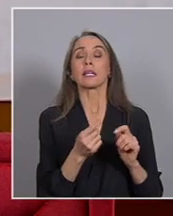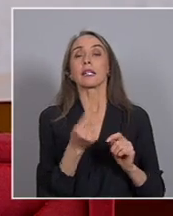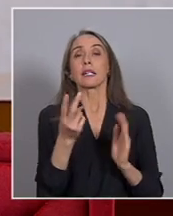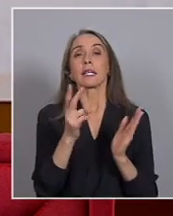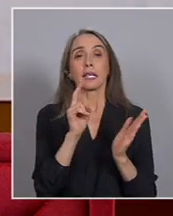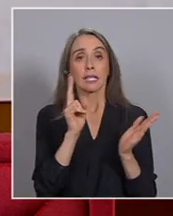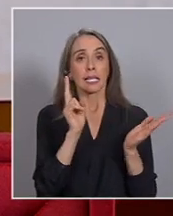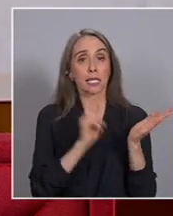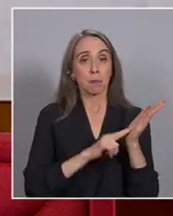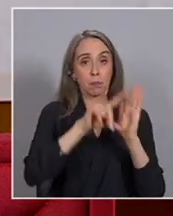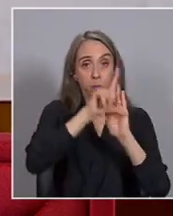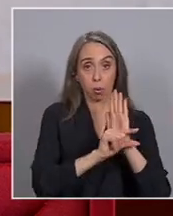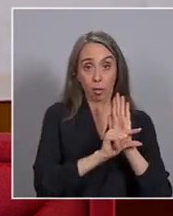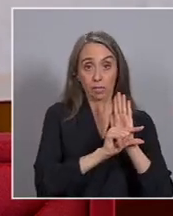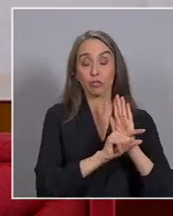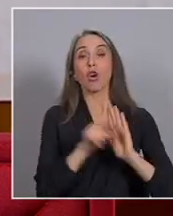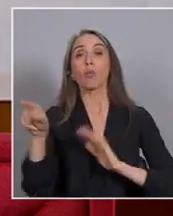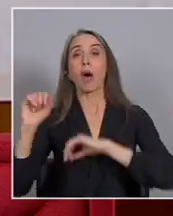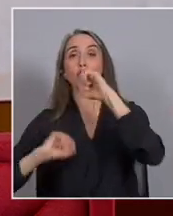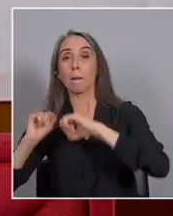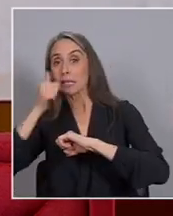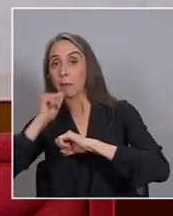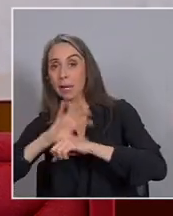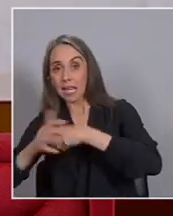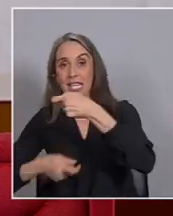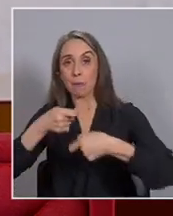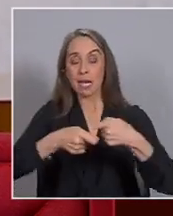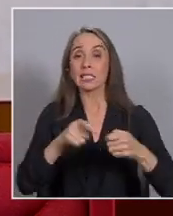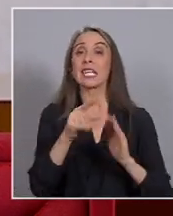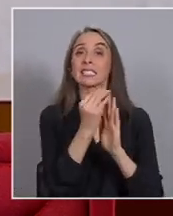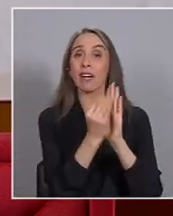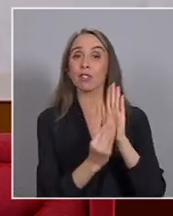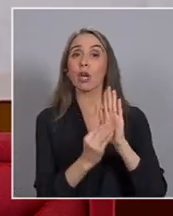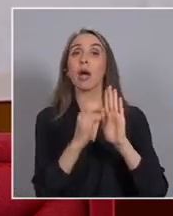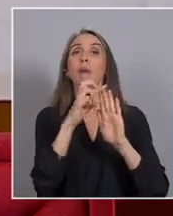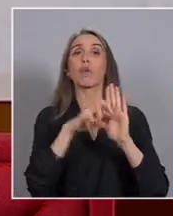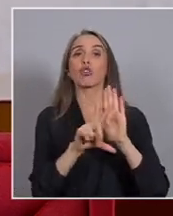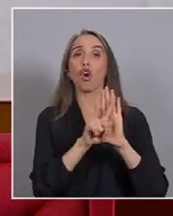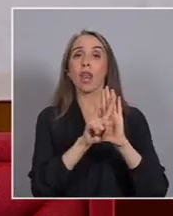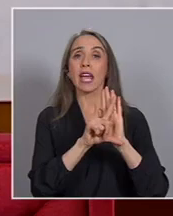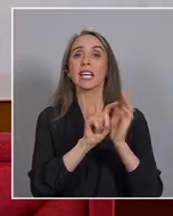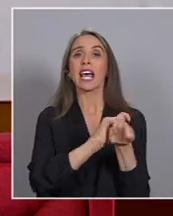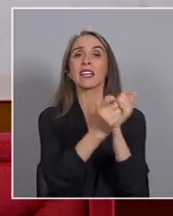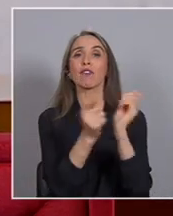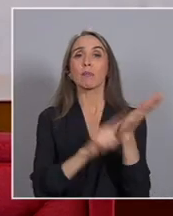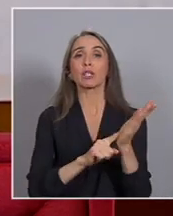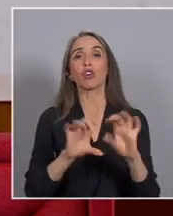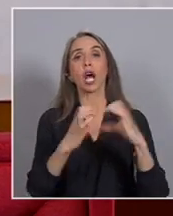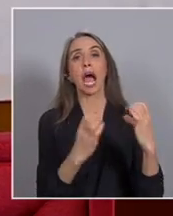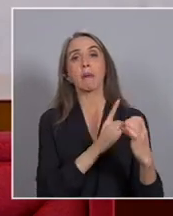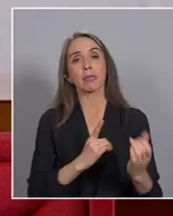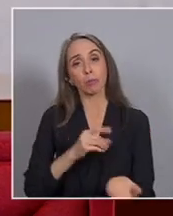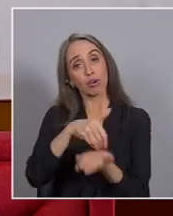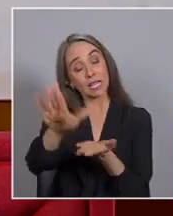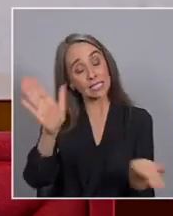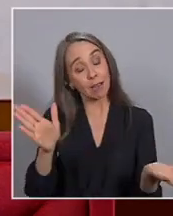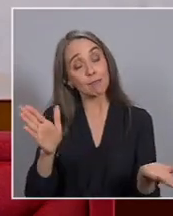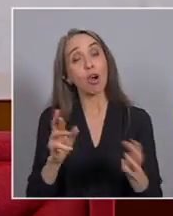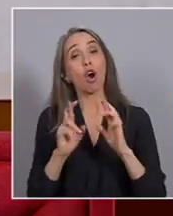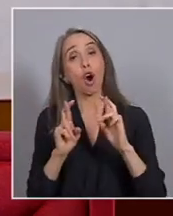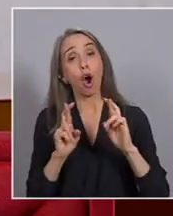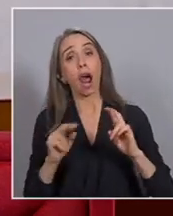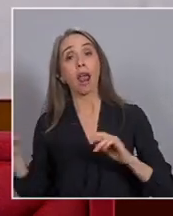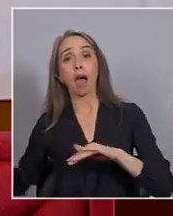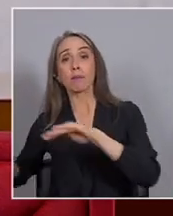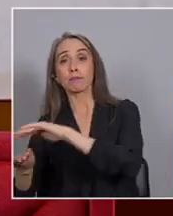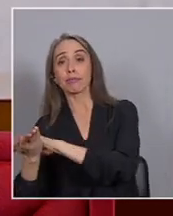la inversión privada, que eran parte de la reforma tributaria que fue rechazada en la Cámara y que esperamos pueda prosperar en el